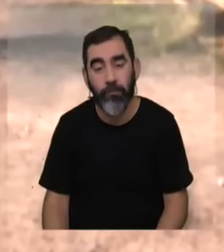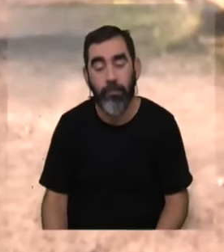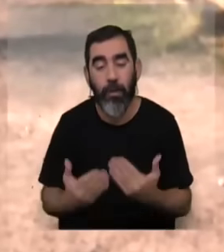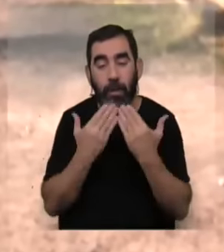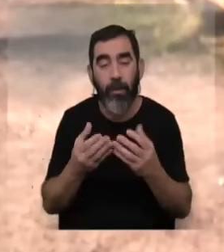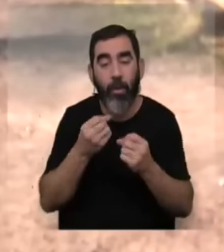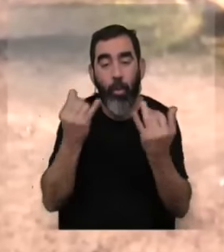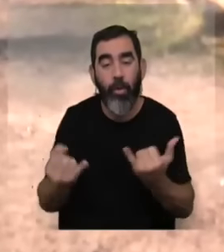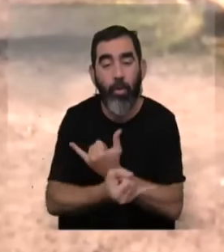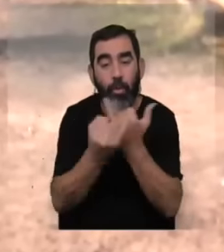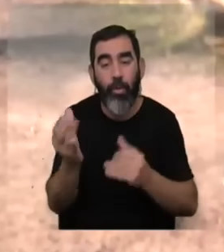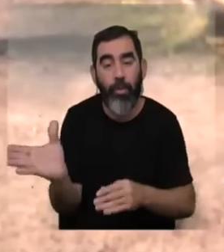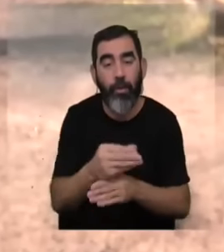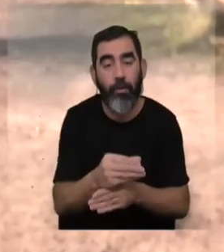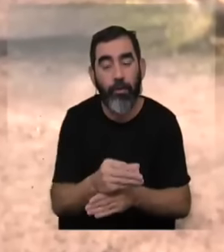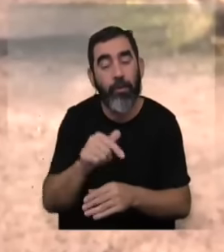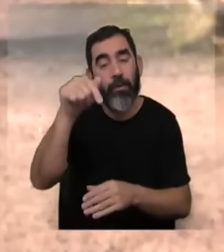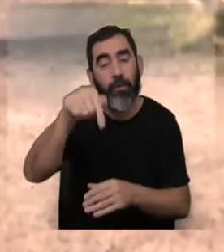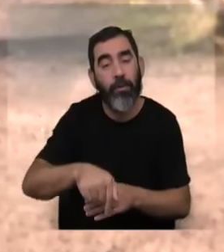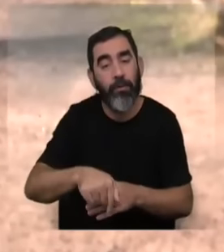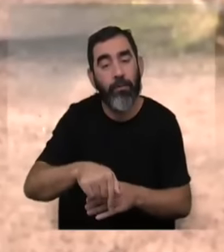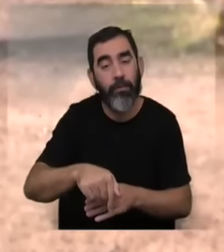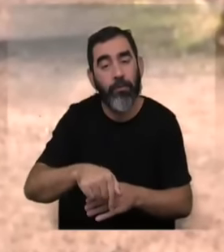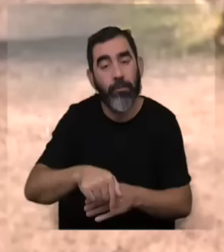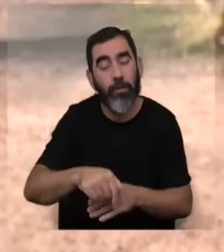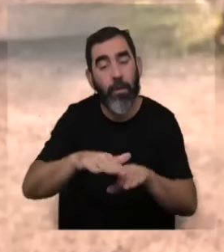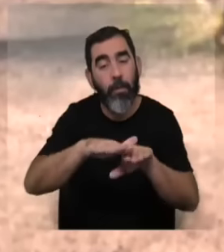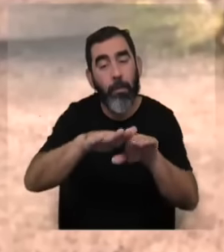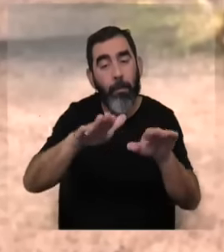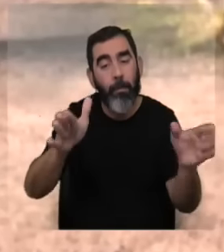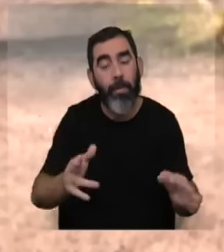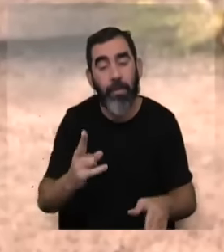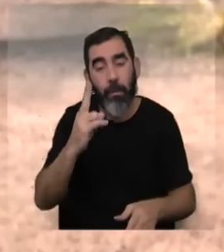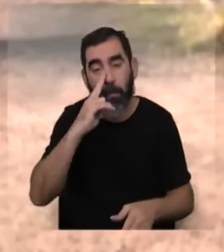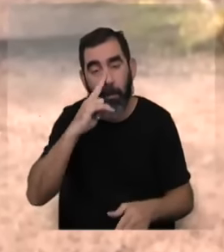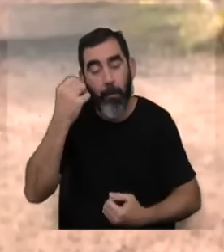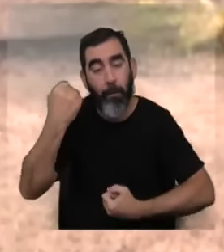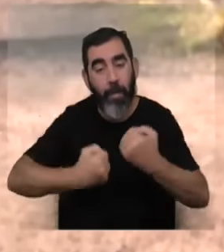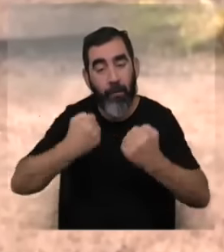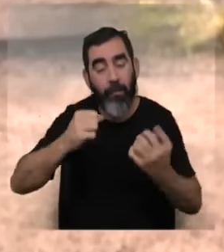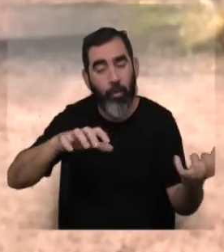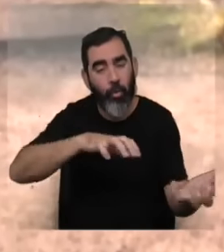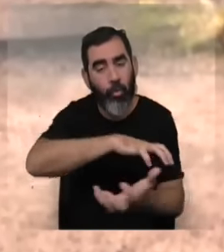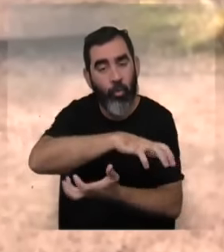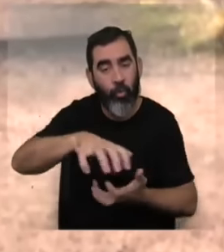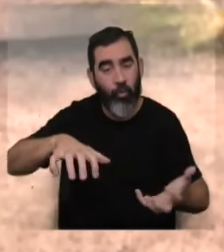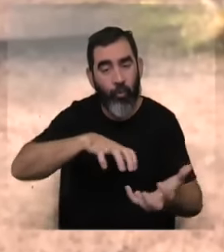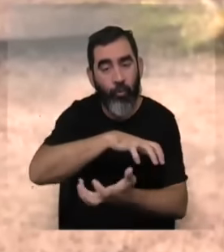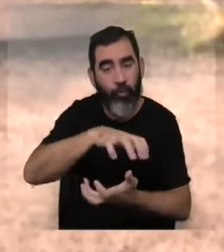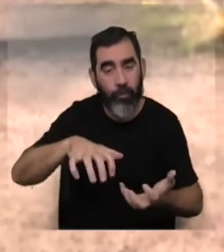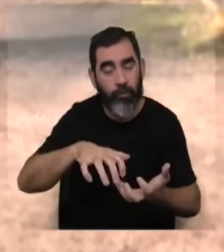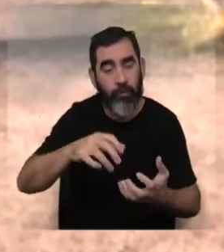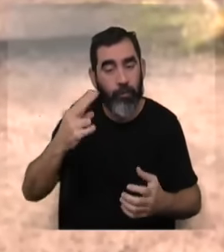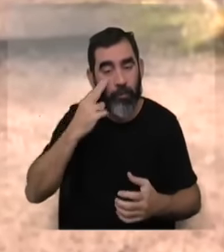Pilar muy buenos días para Todos vinimos al encuentro de la mesa de panificadoras industriales porque está en conflicto y se está